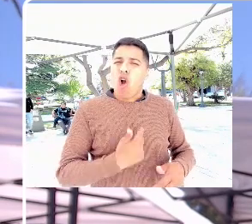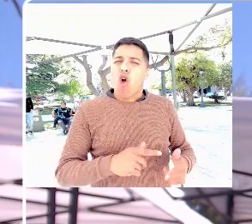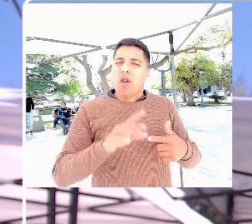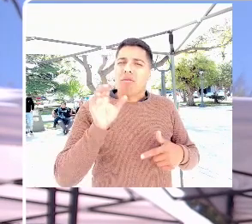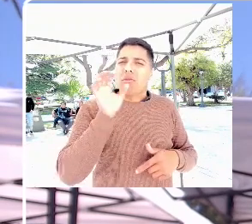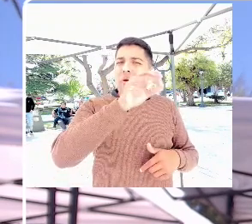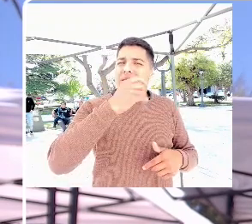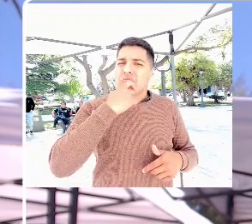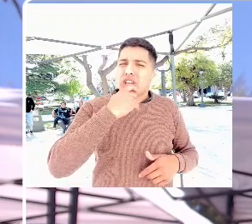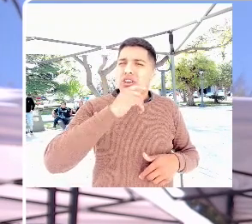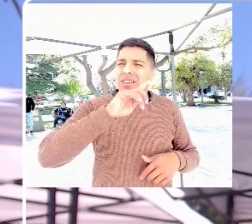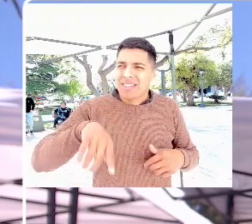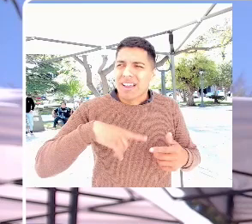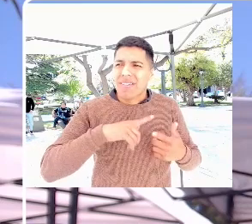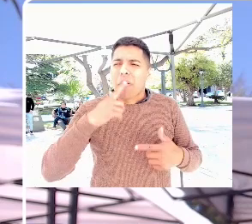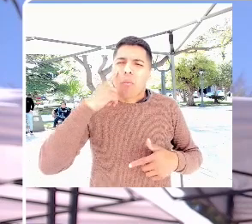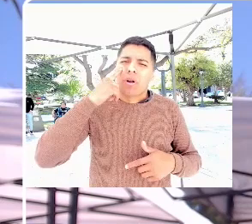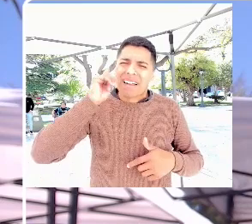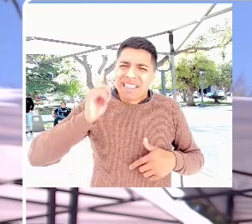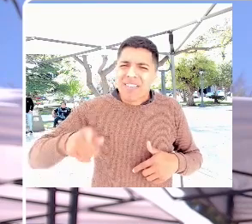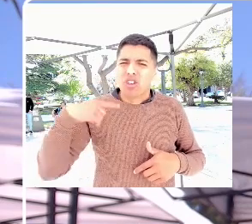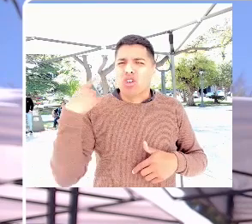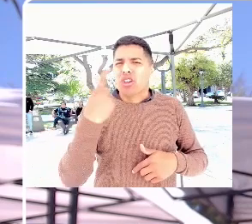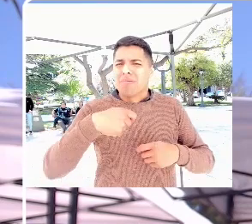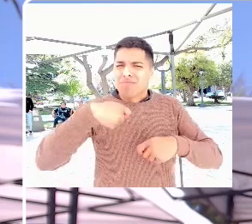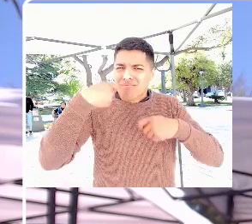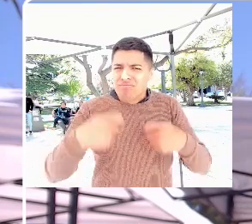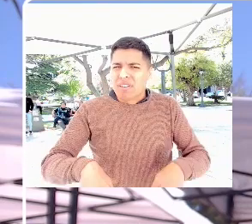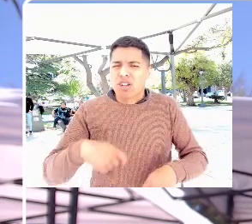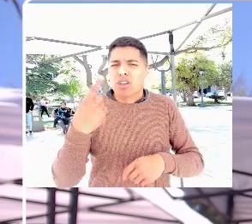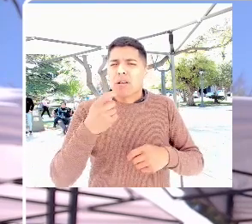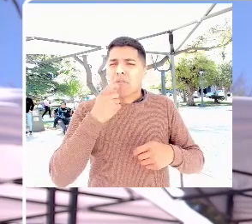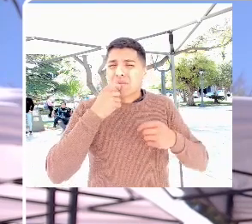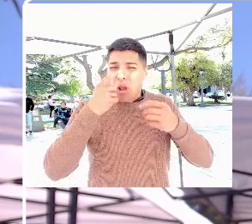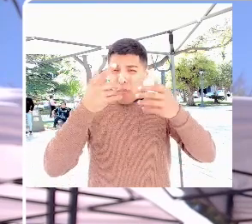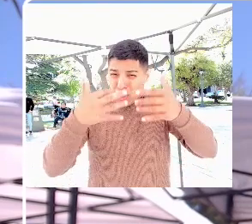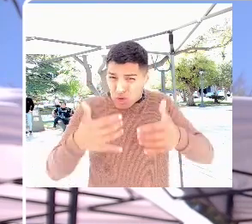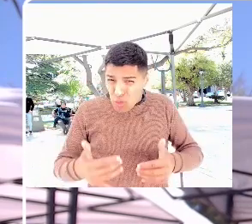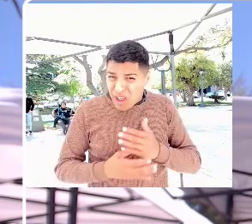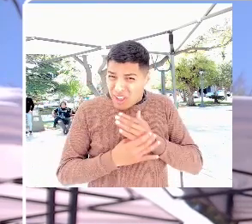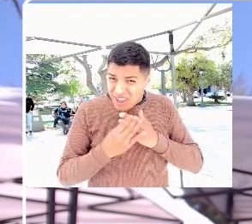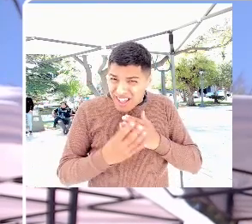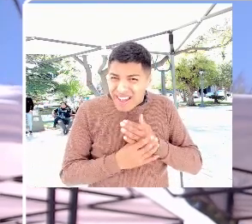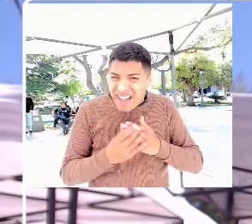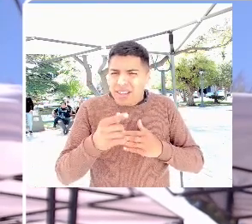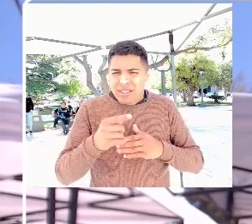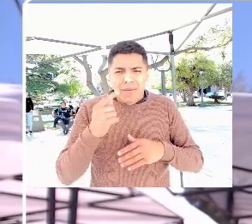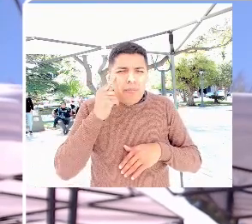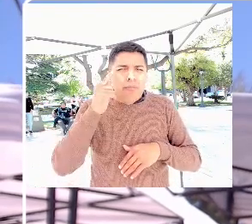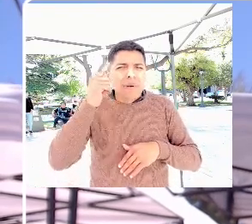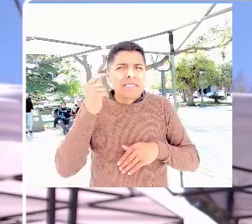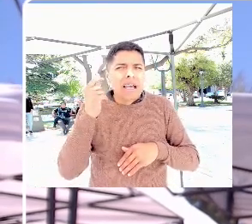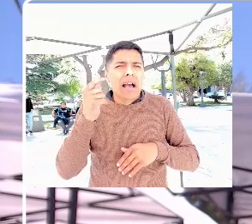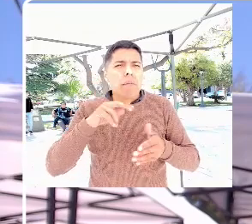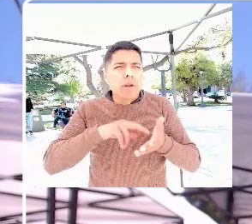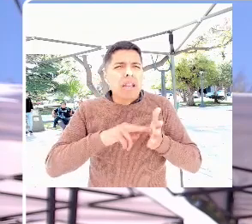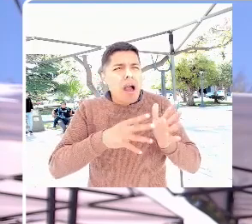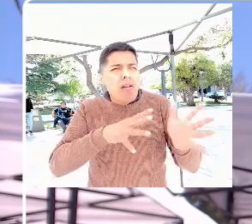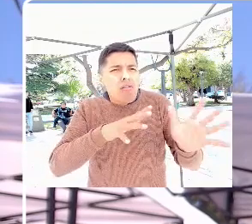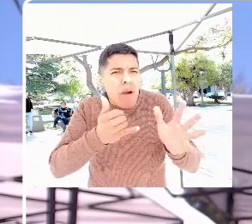hecho también a nivel municipal, donde se ha dejado un presupuesto pensando en todos esos efectos que hoy podemos llegar a